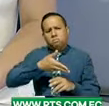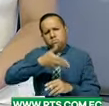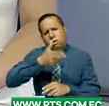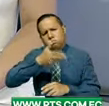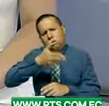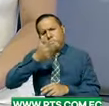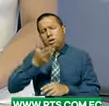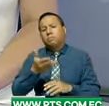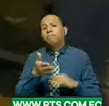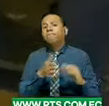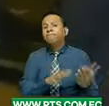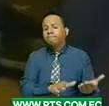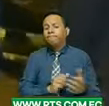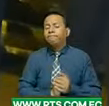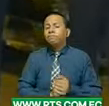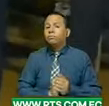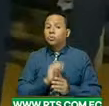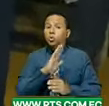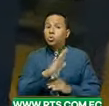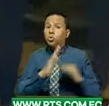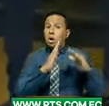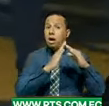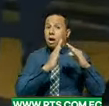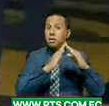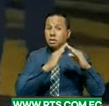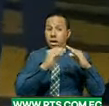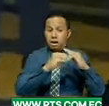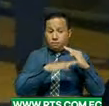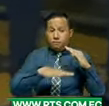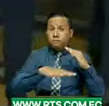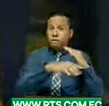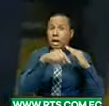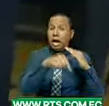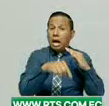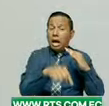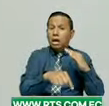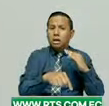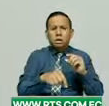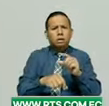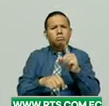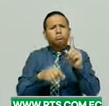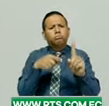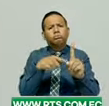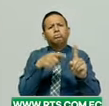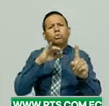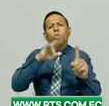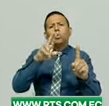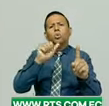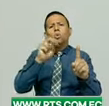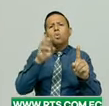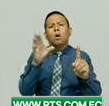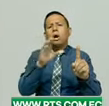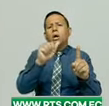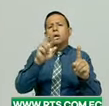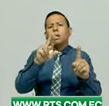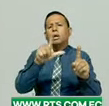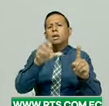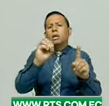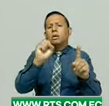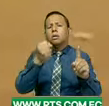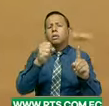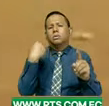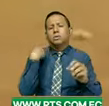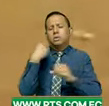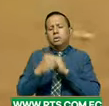disparos. En el portal de esta vivienda fue asesinado al estilo sicariato Juan Carlos Bonilla, de 26 años.